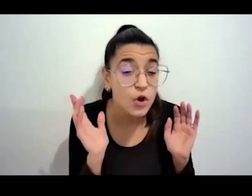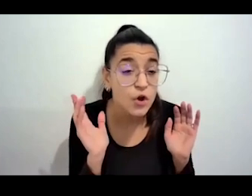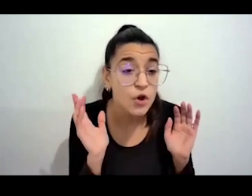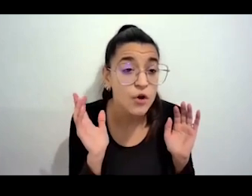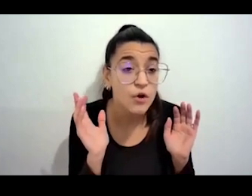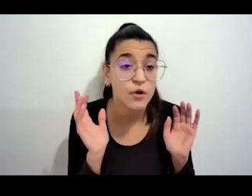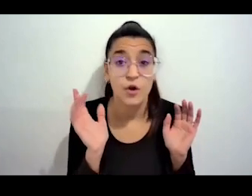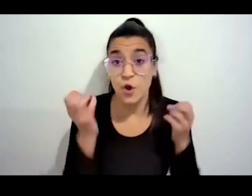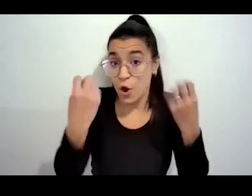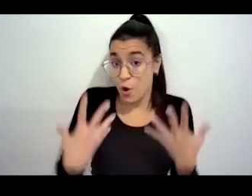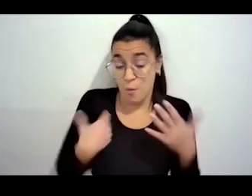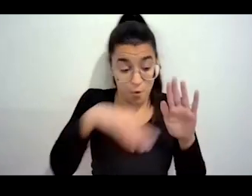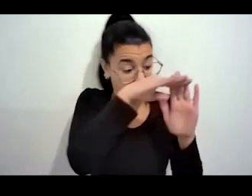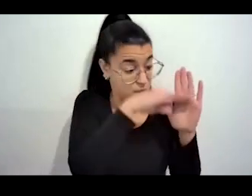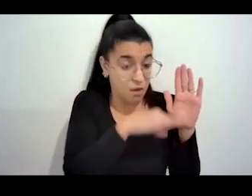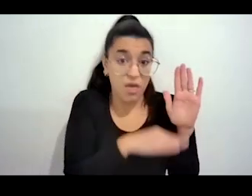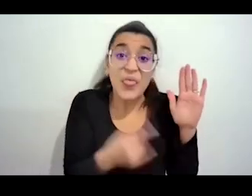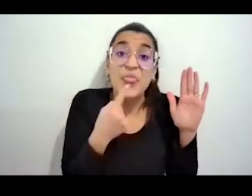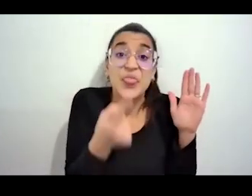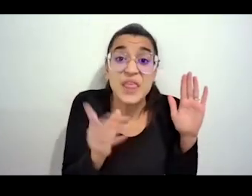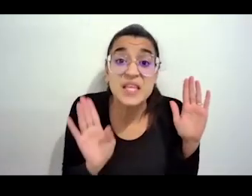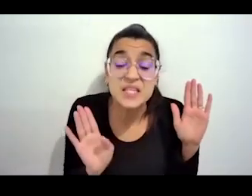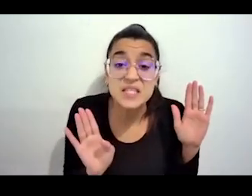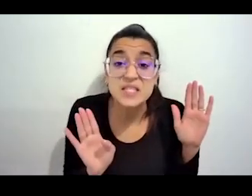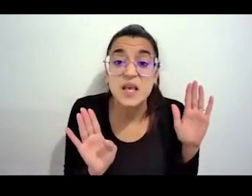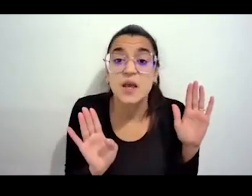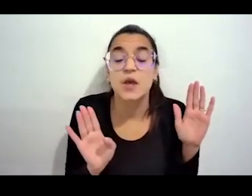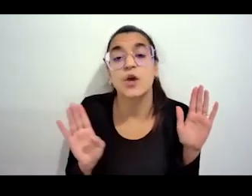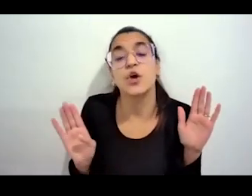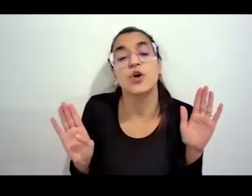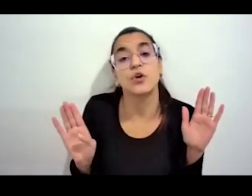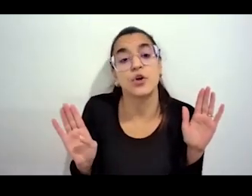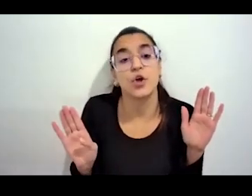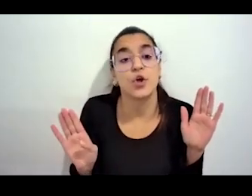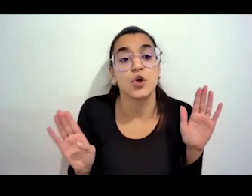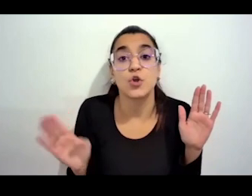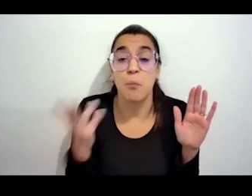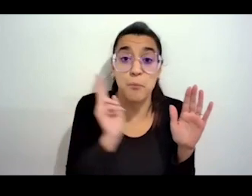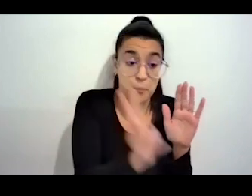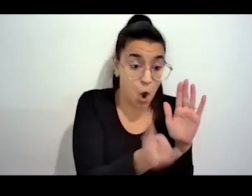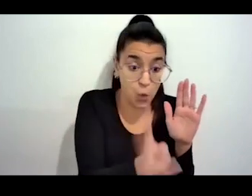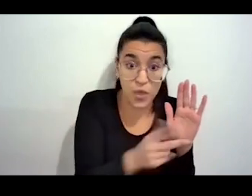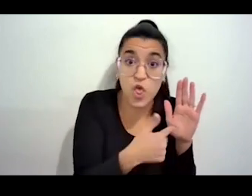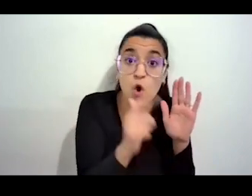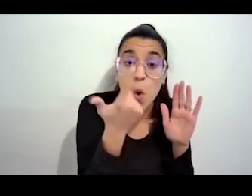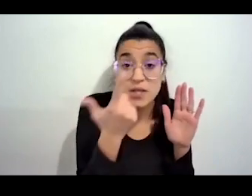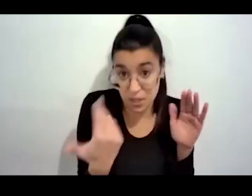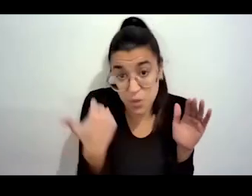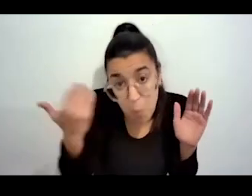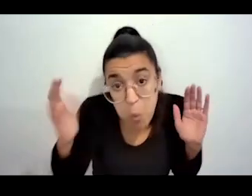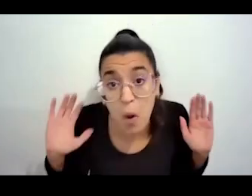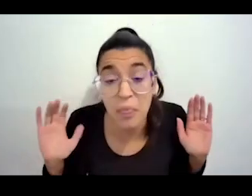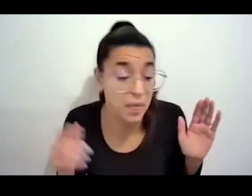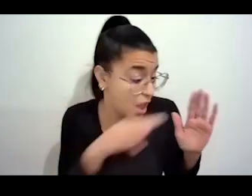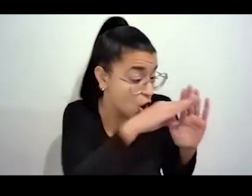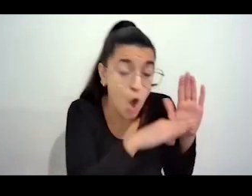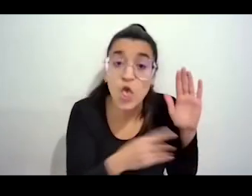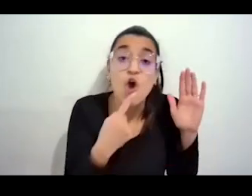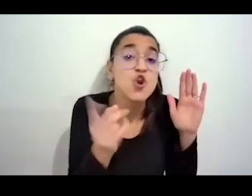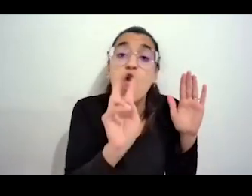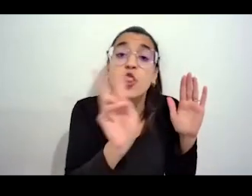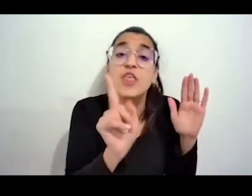Porque la regla dice que todo lo que no está prohibido está permitido. Y el código no lo prohíbe